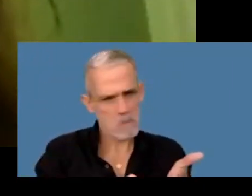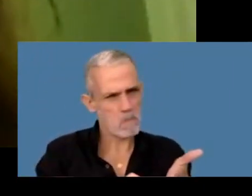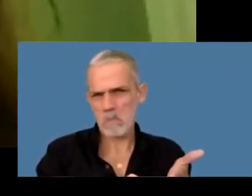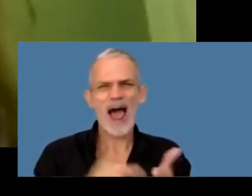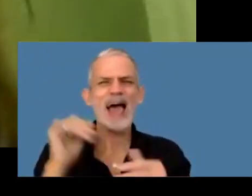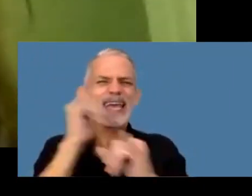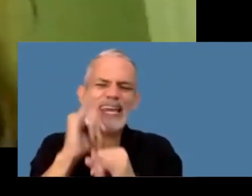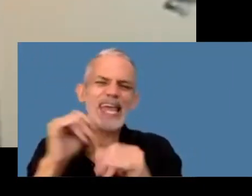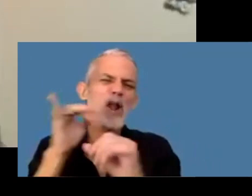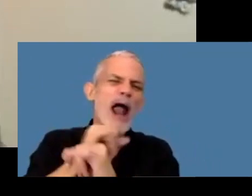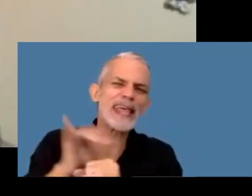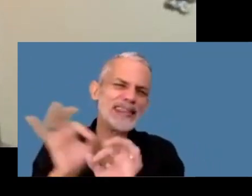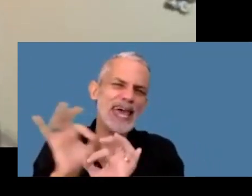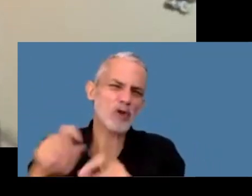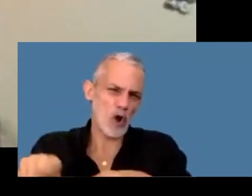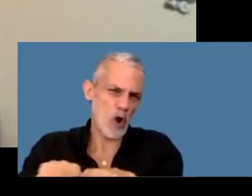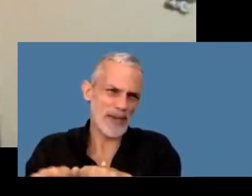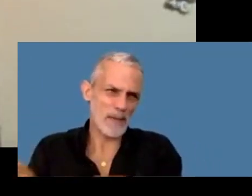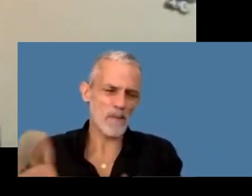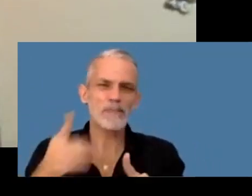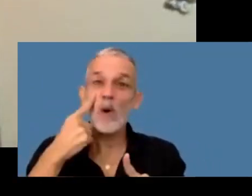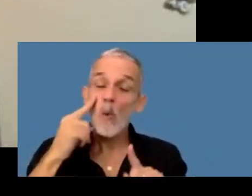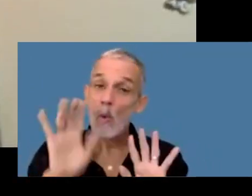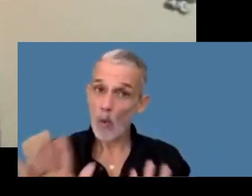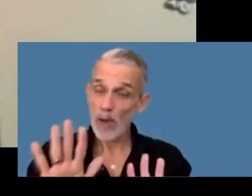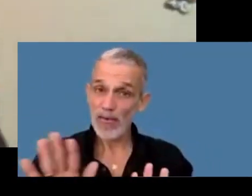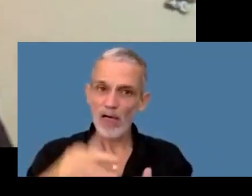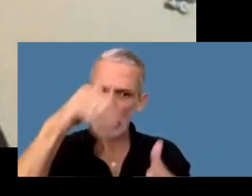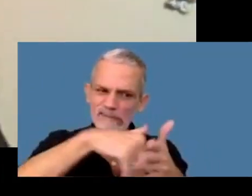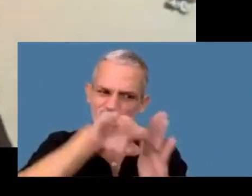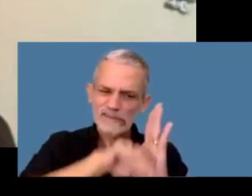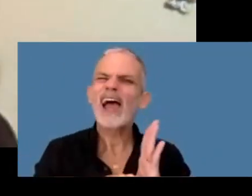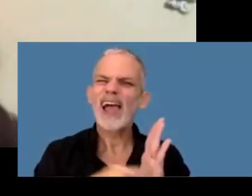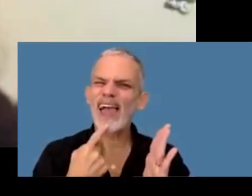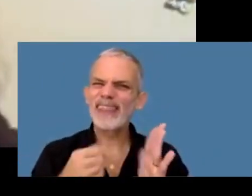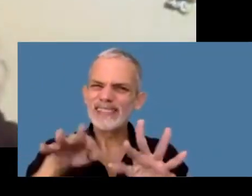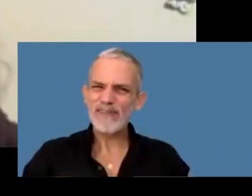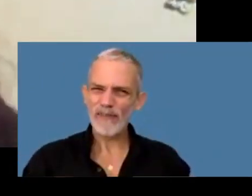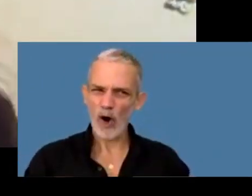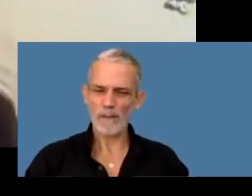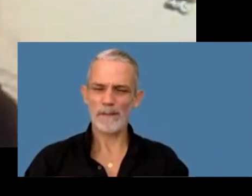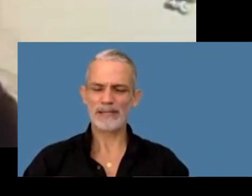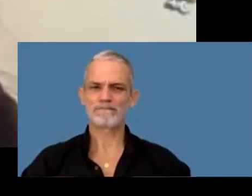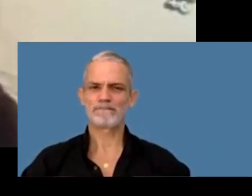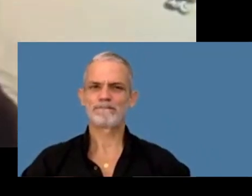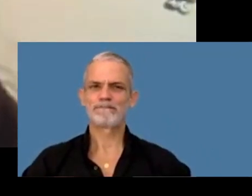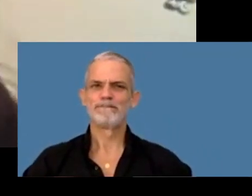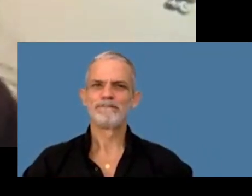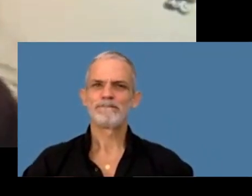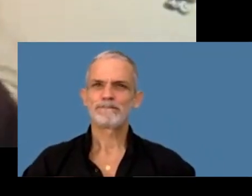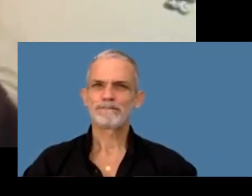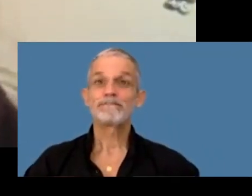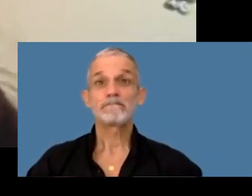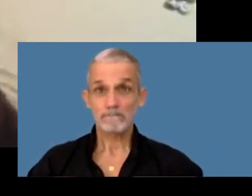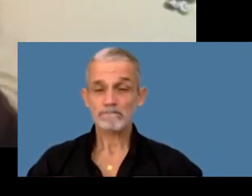preguntitas. Hola, sí, ¿qué tal? ¿Cómo están? Bueno, una pregunta para